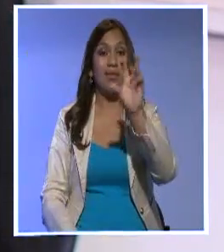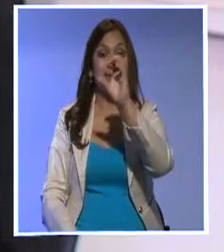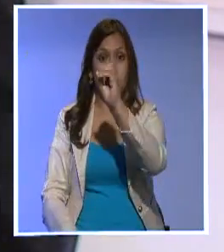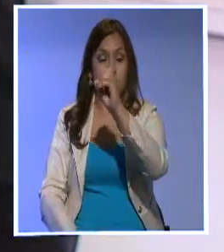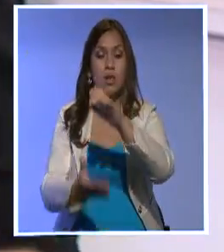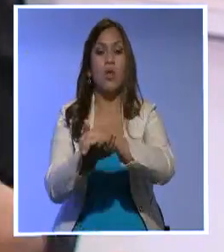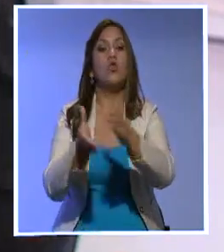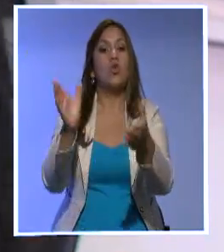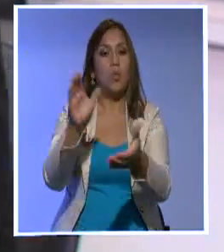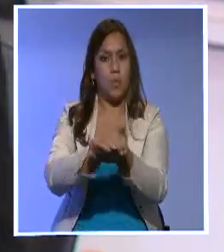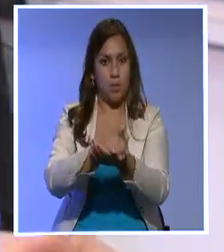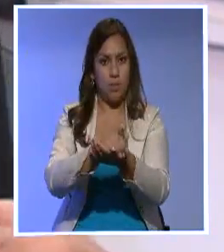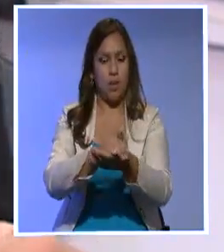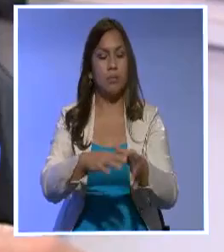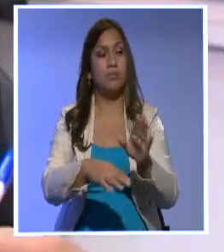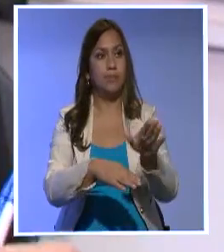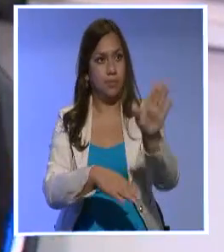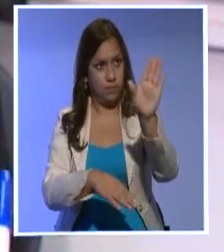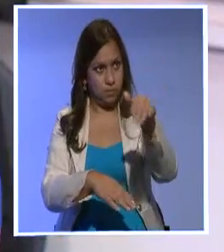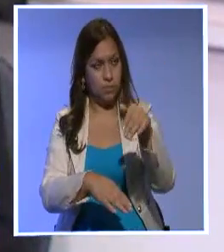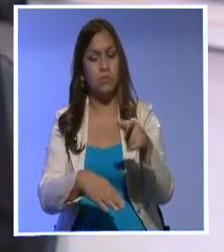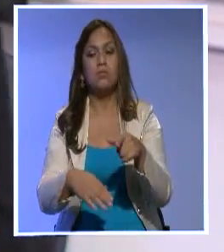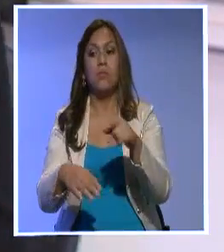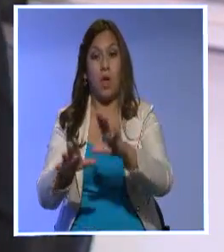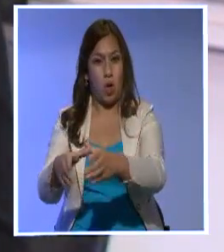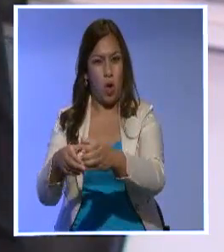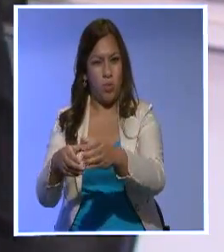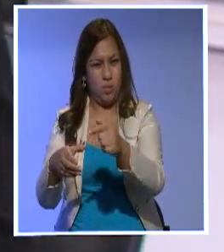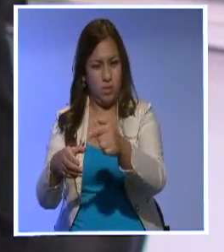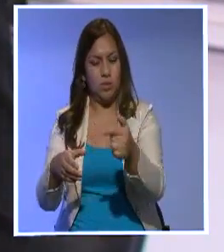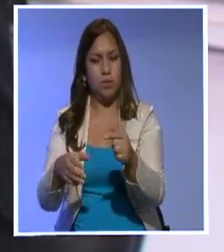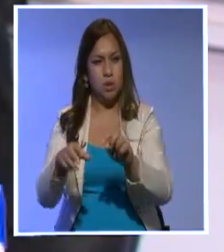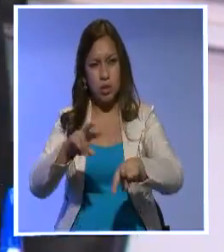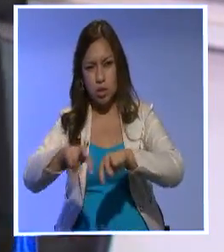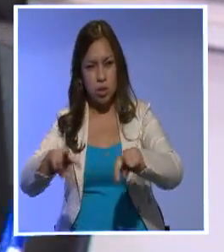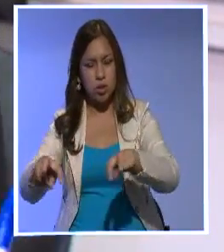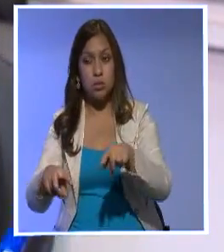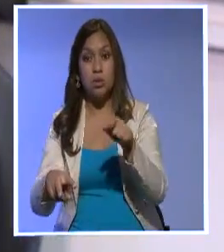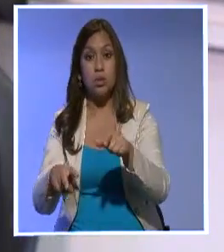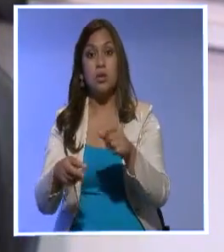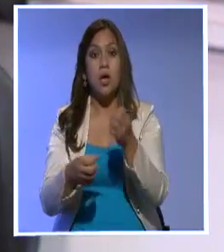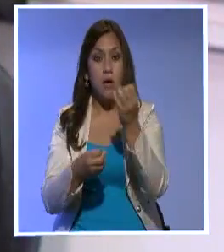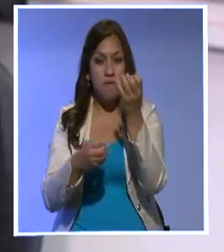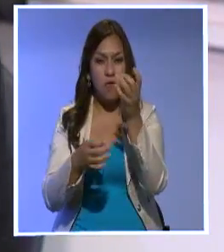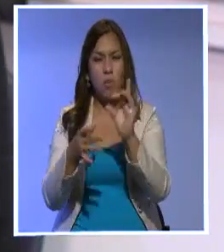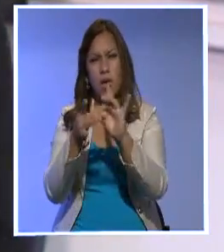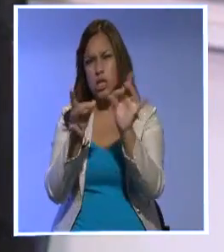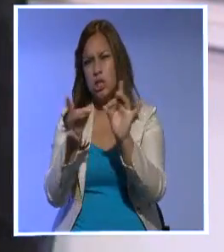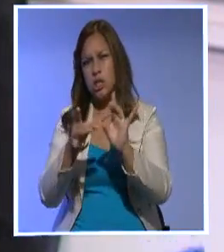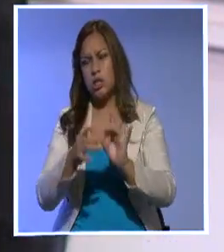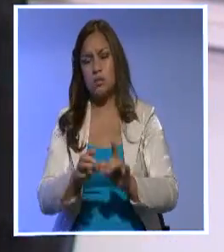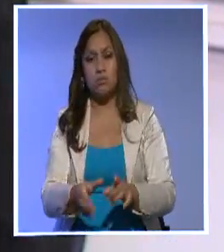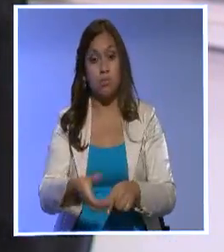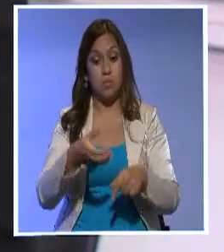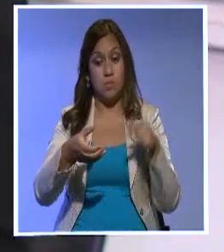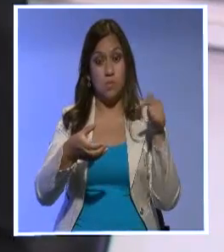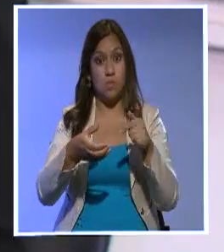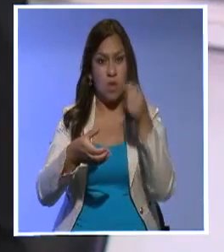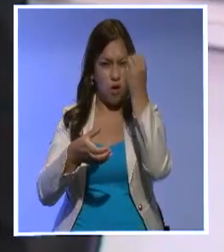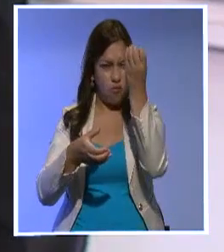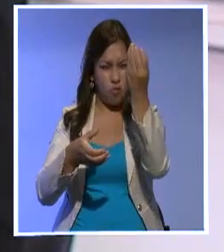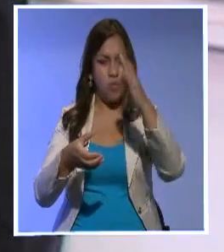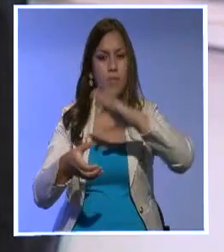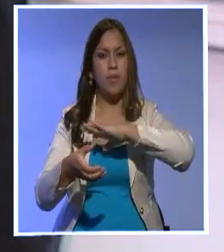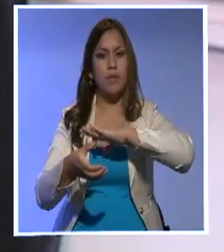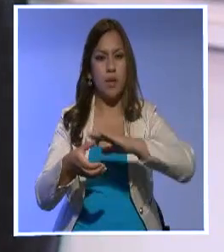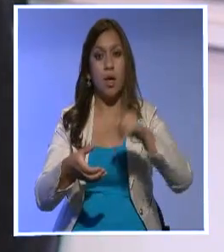citados a la comisión de fiscalización y control político los que en el informe de justicia determinado frente a la investigación de